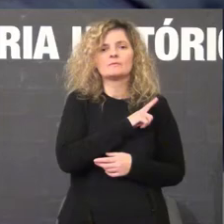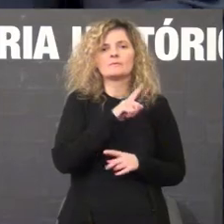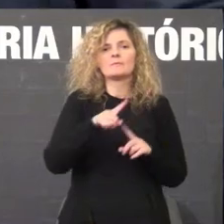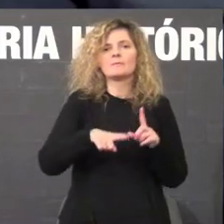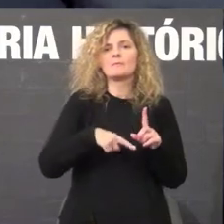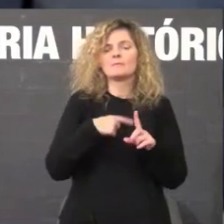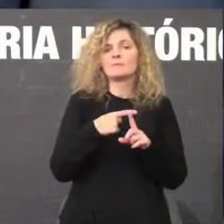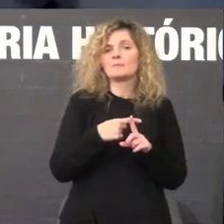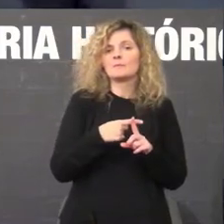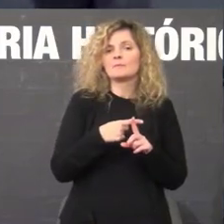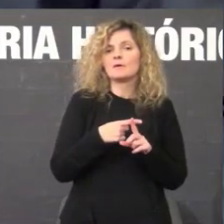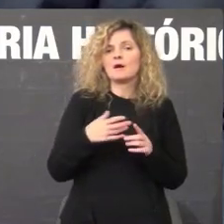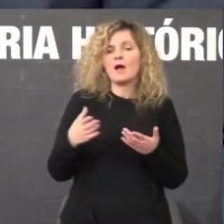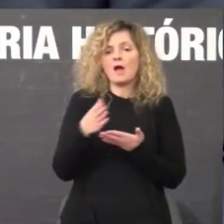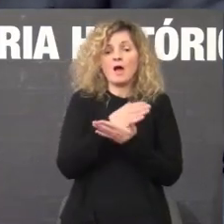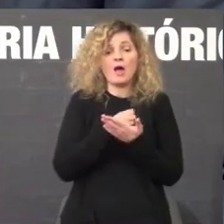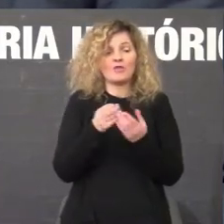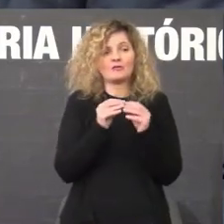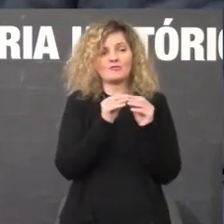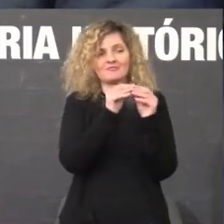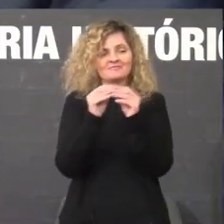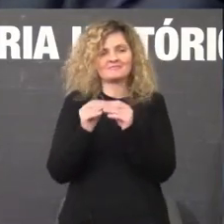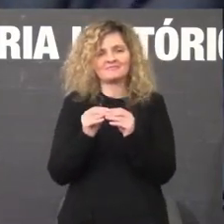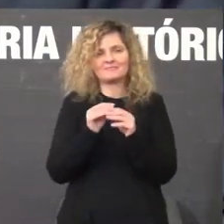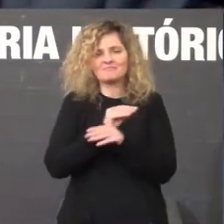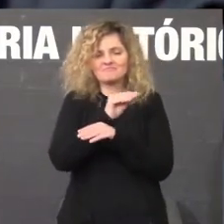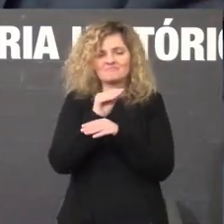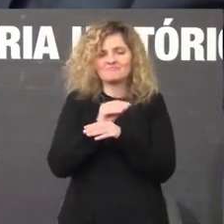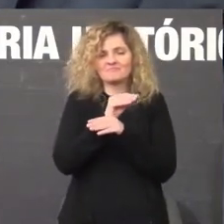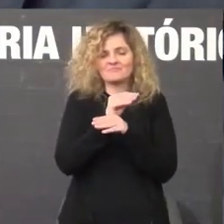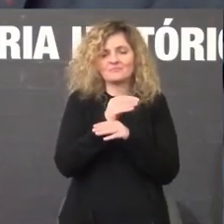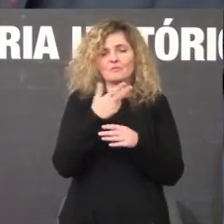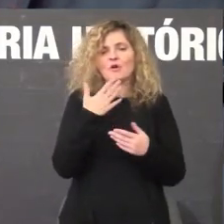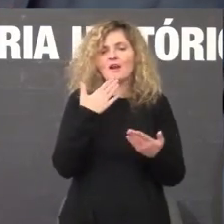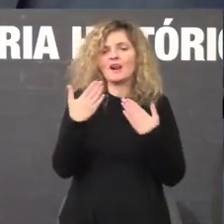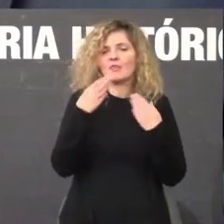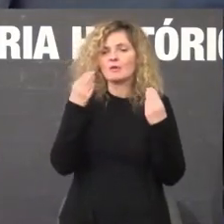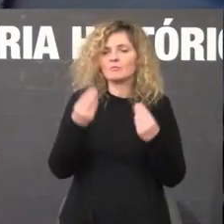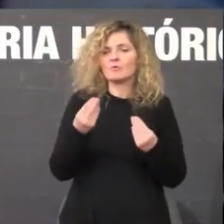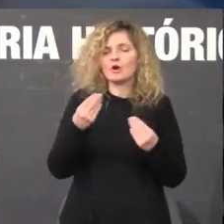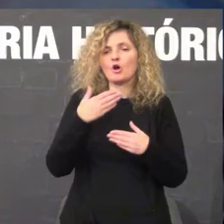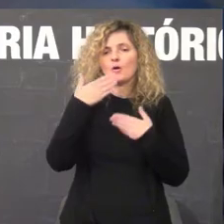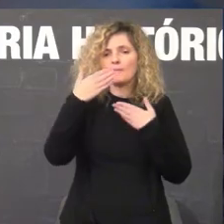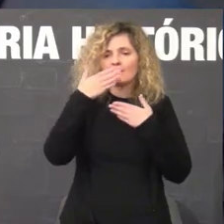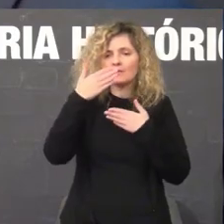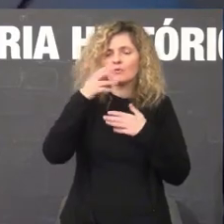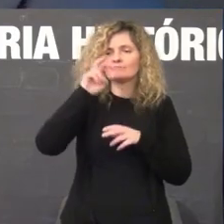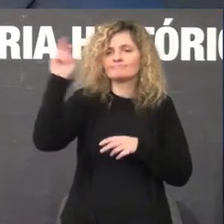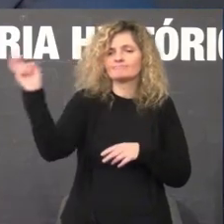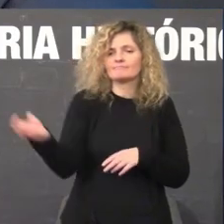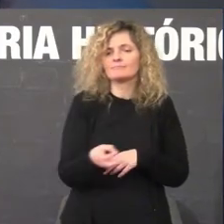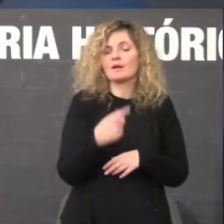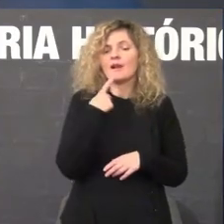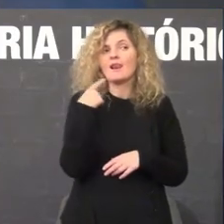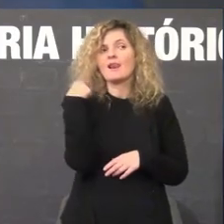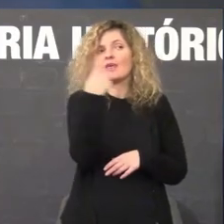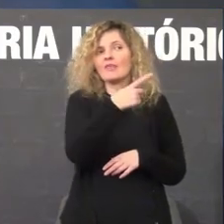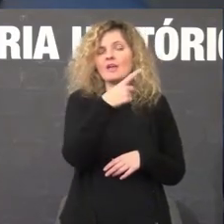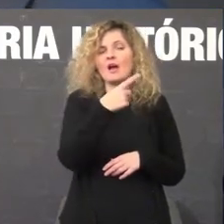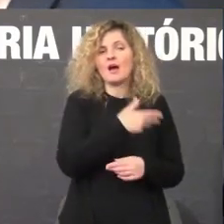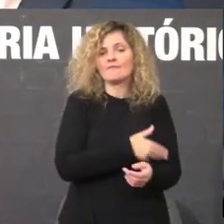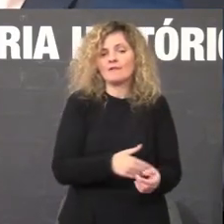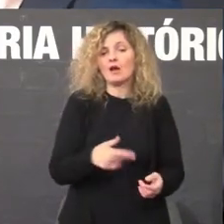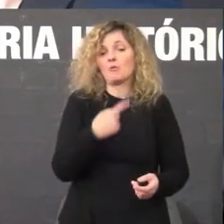y que hace toda la fontanería, ¿no? Mantiene muy buenas relaciones con Marruecos, etcétera, etcétera. Y le manda para que le diga a Franco lo que él le